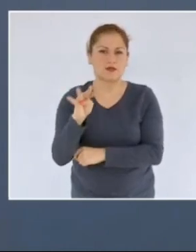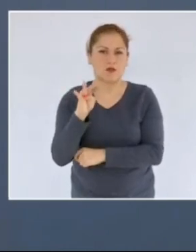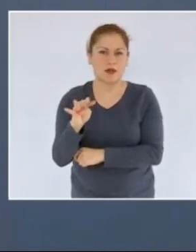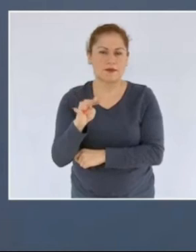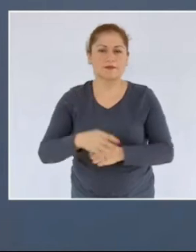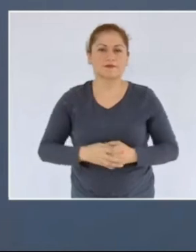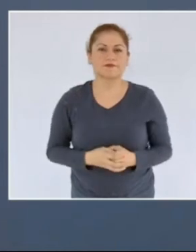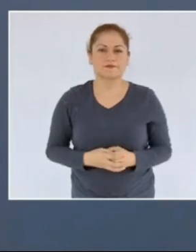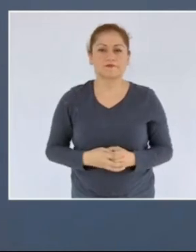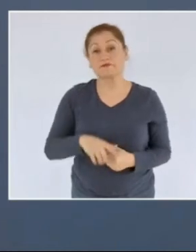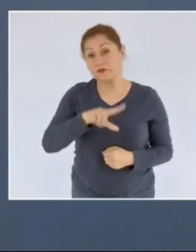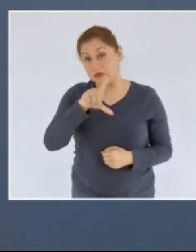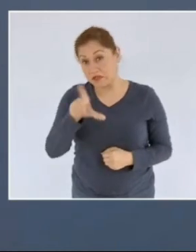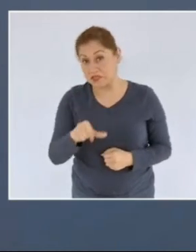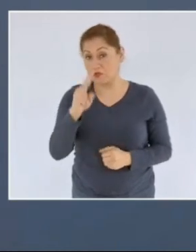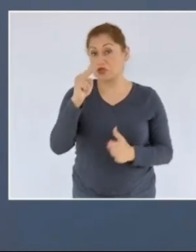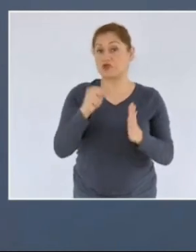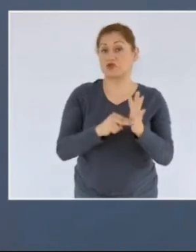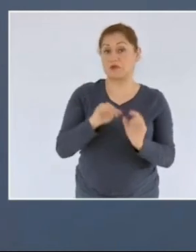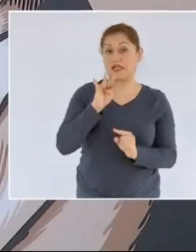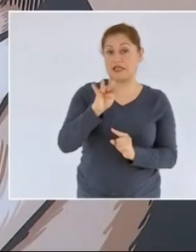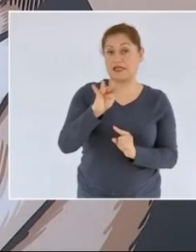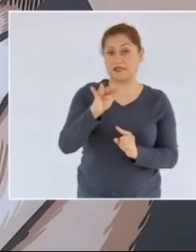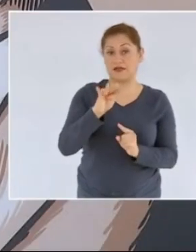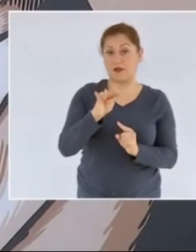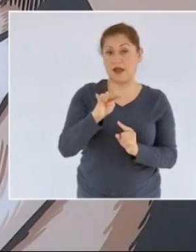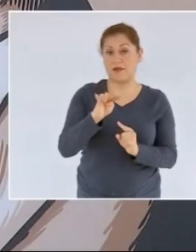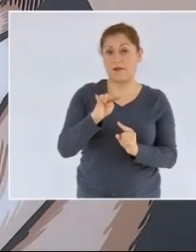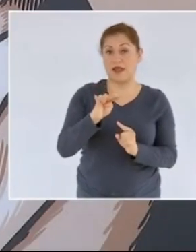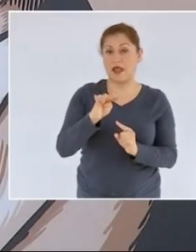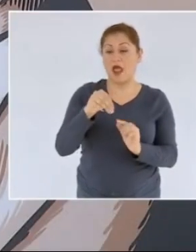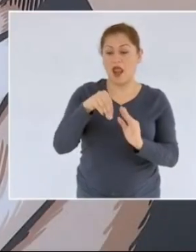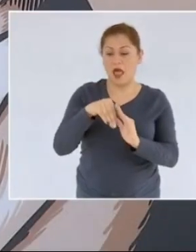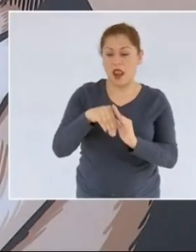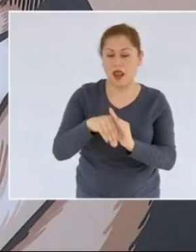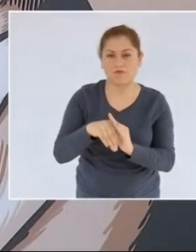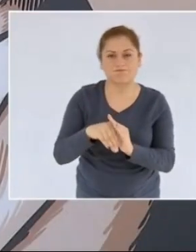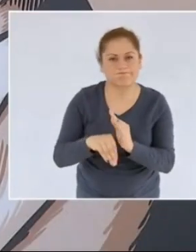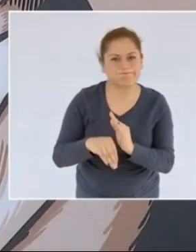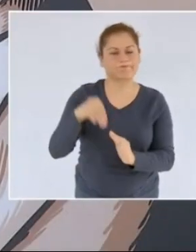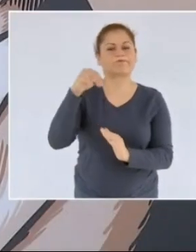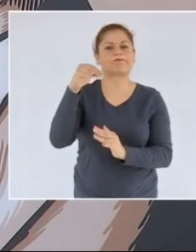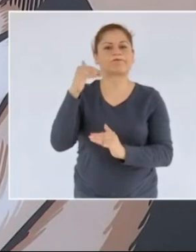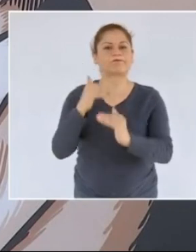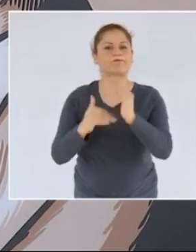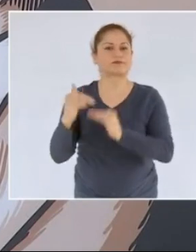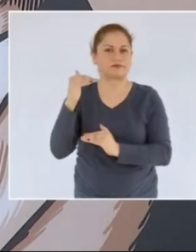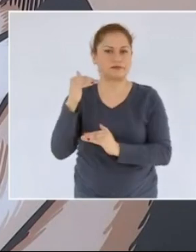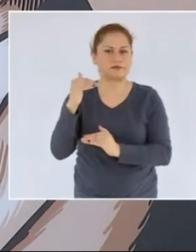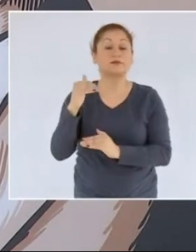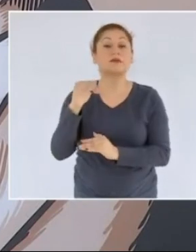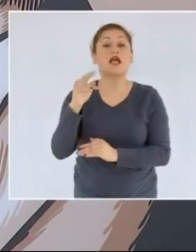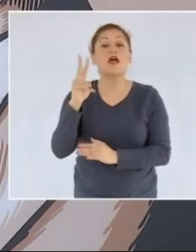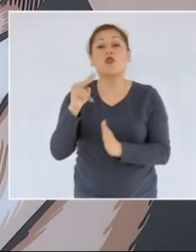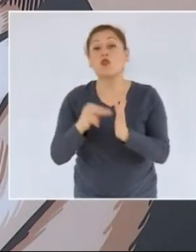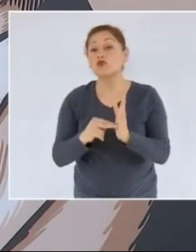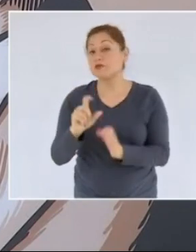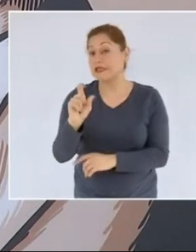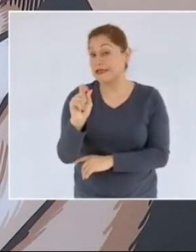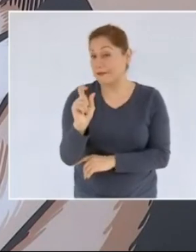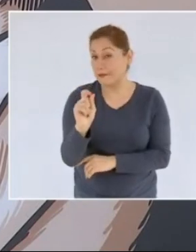En 2019 logramos detener la caída de la producción. En el año